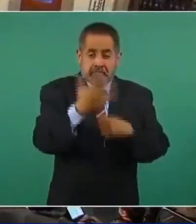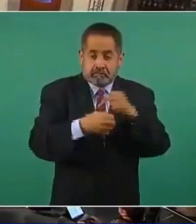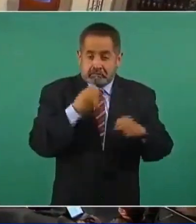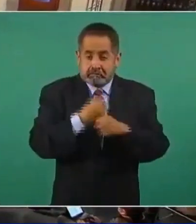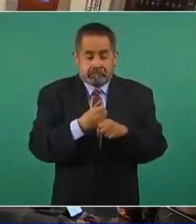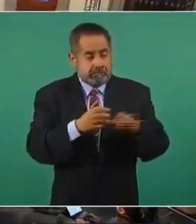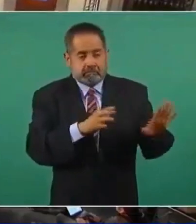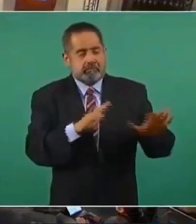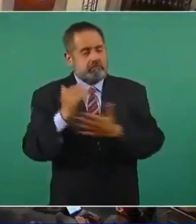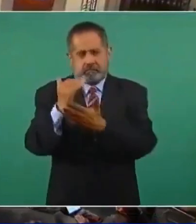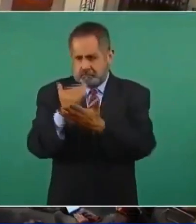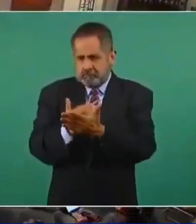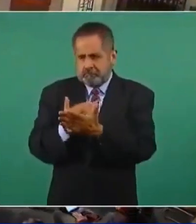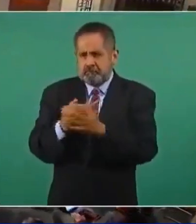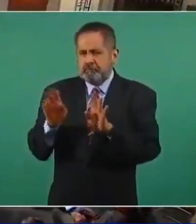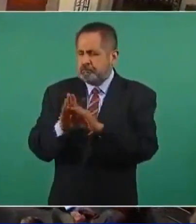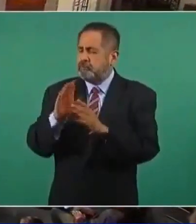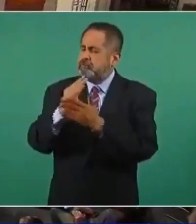con calma,